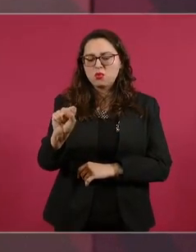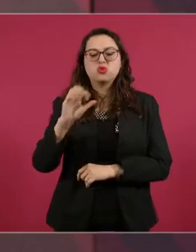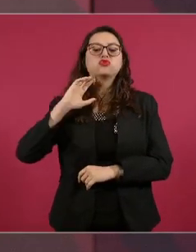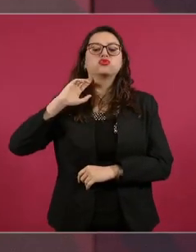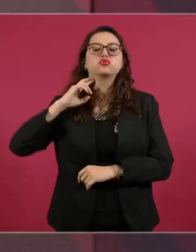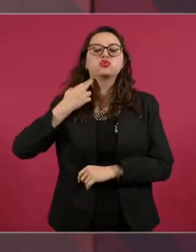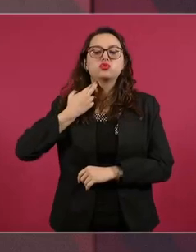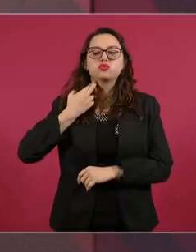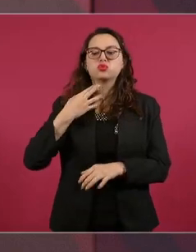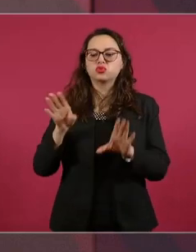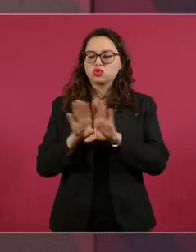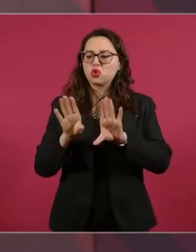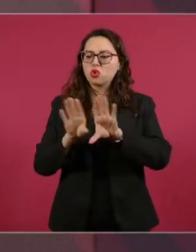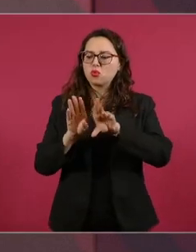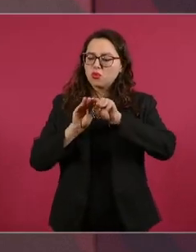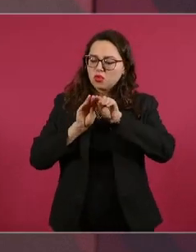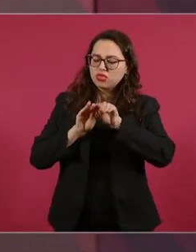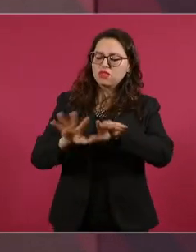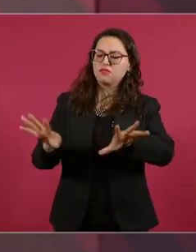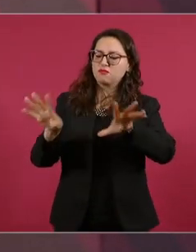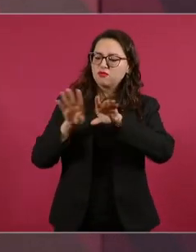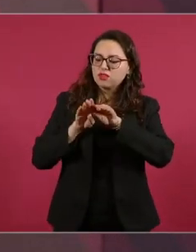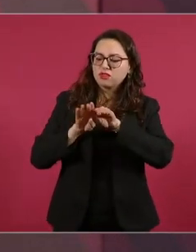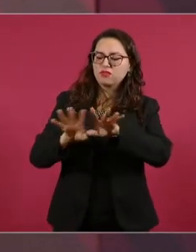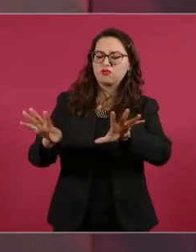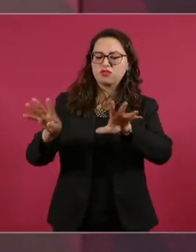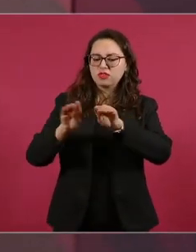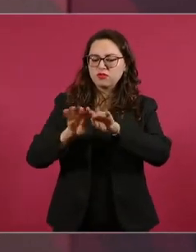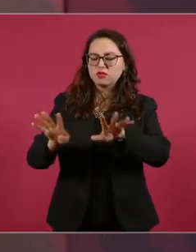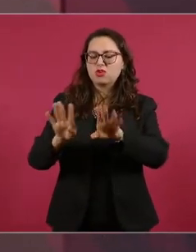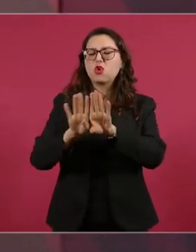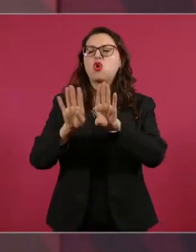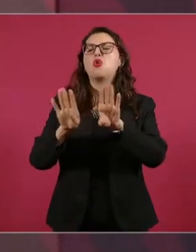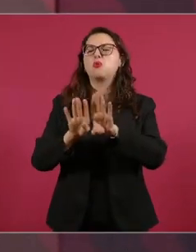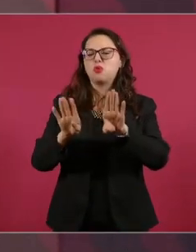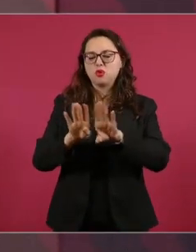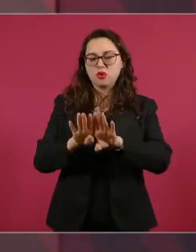al Reforma y al Universal, porque